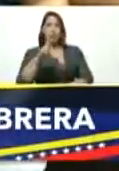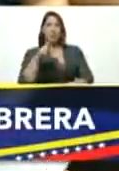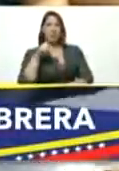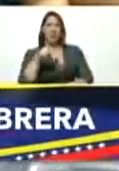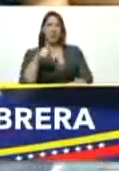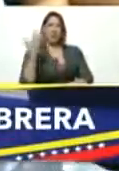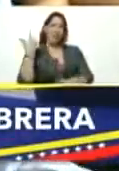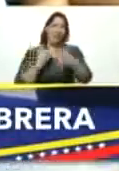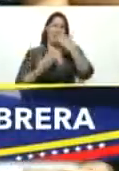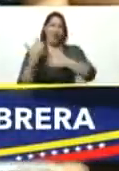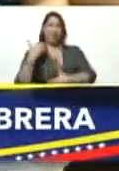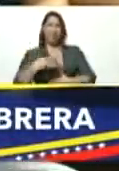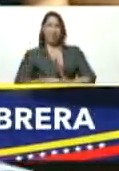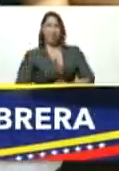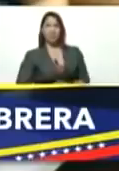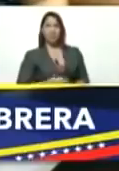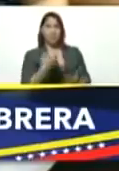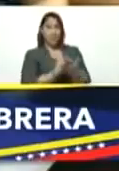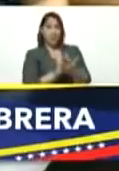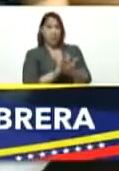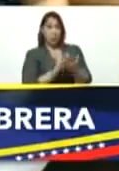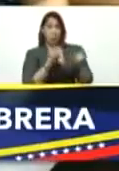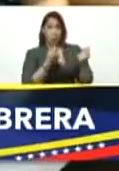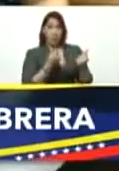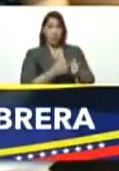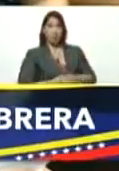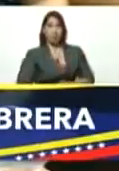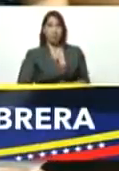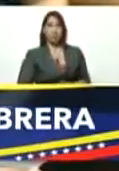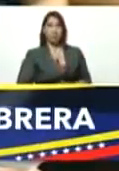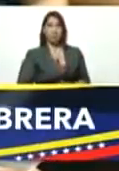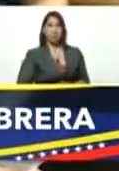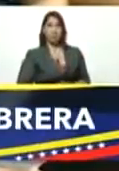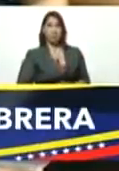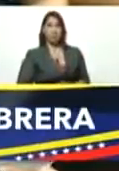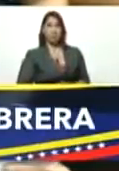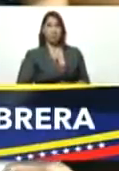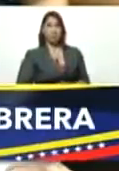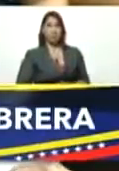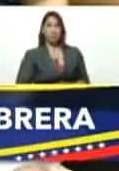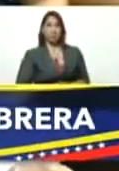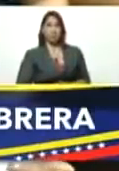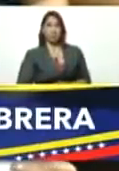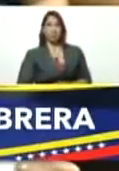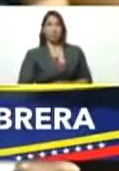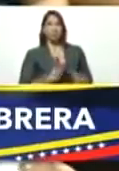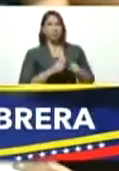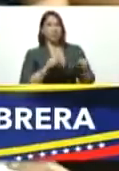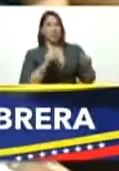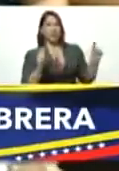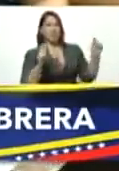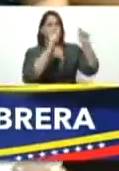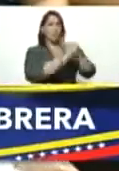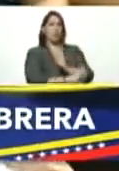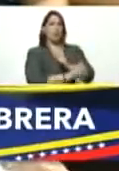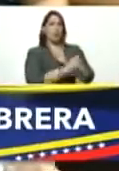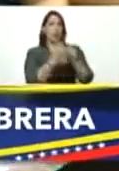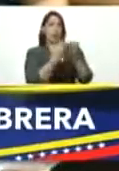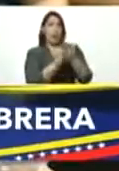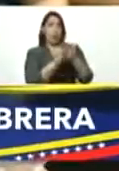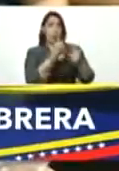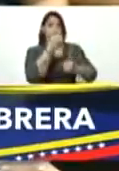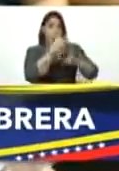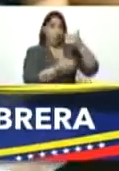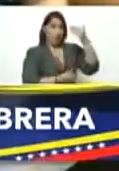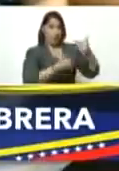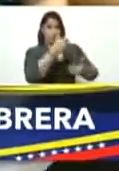una economía de puerto para transformarla en una economía productiva